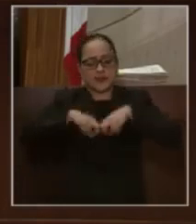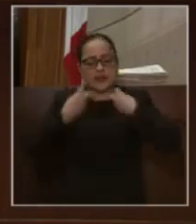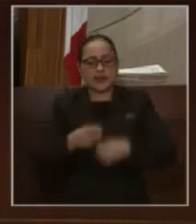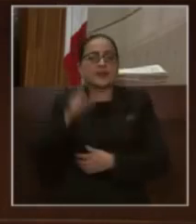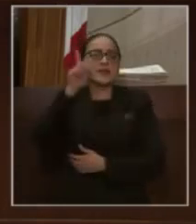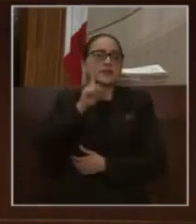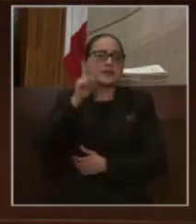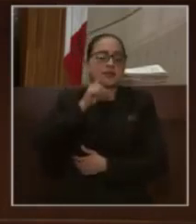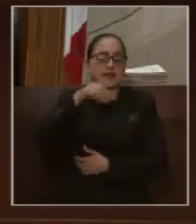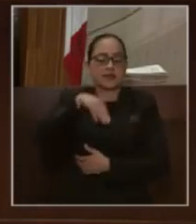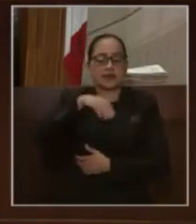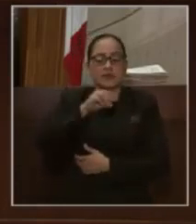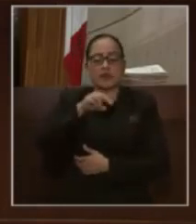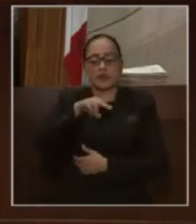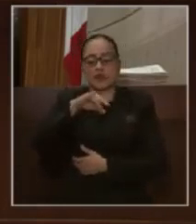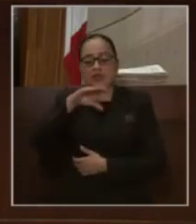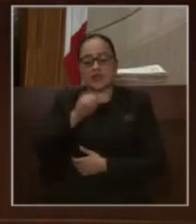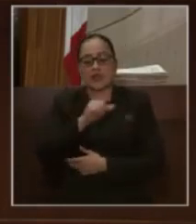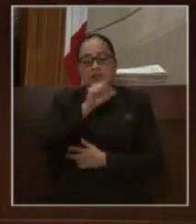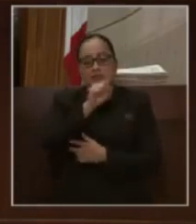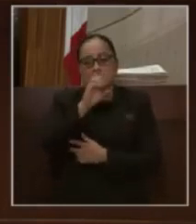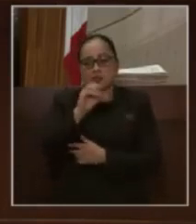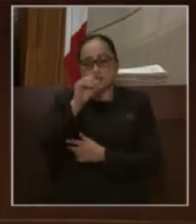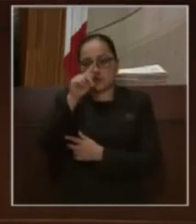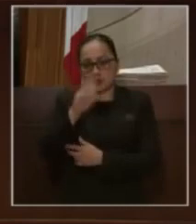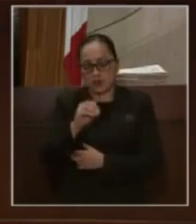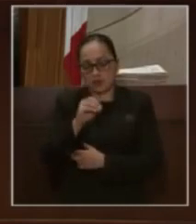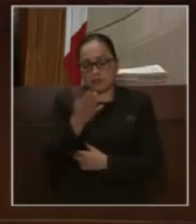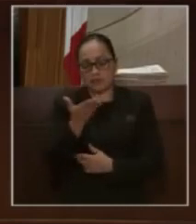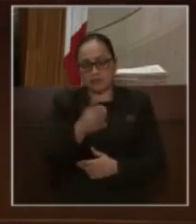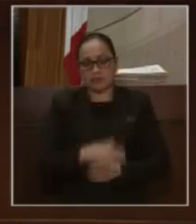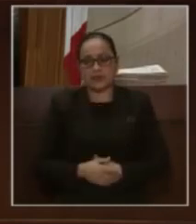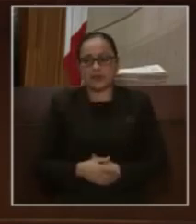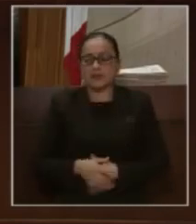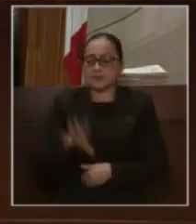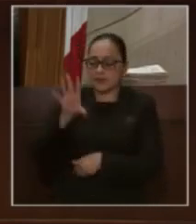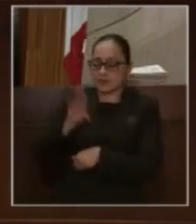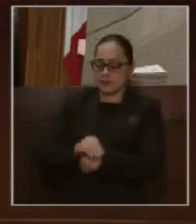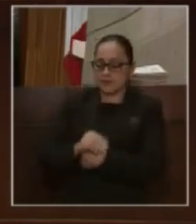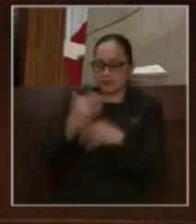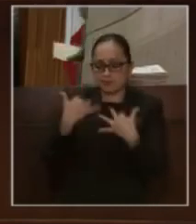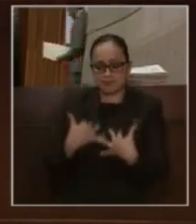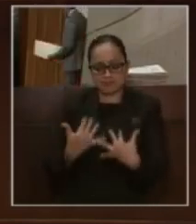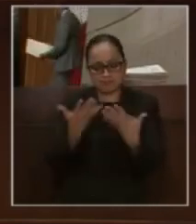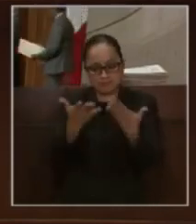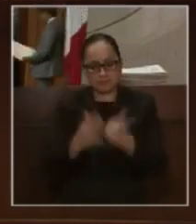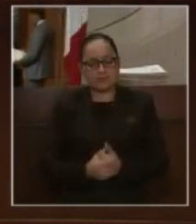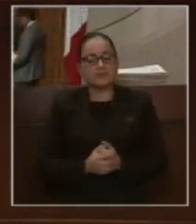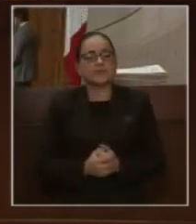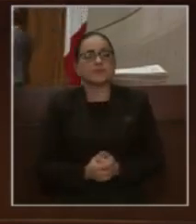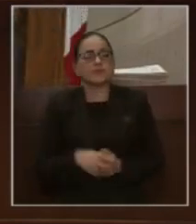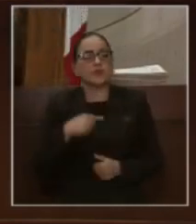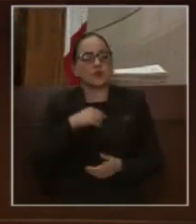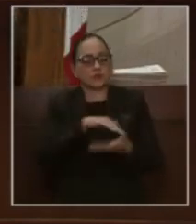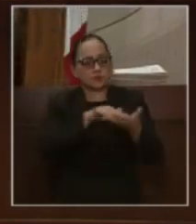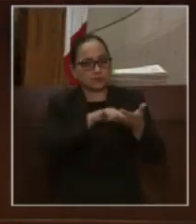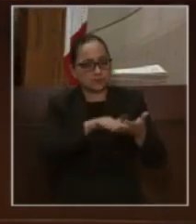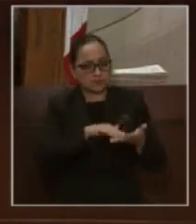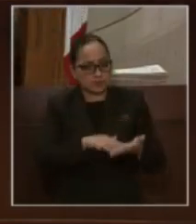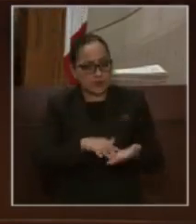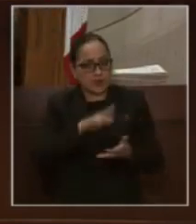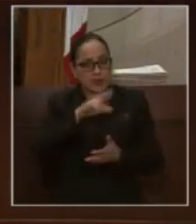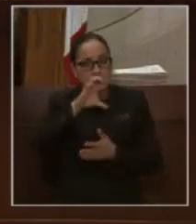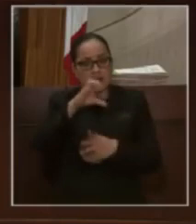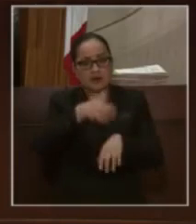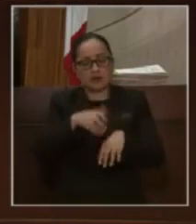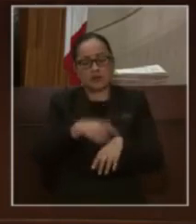ponencia de la magistrada Mónica Aralí Soto Fregoso. Con la autorización del Pleno, Doy cuenta con el proyecto de resolución del recurso